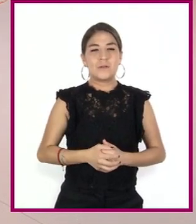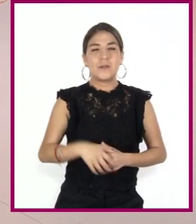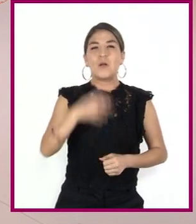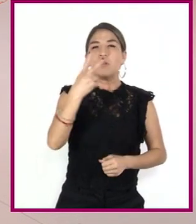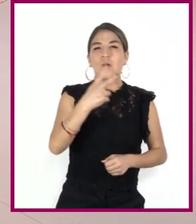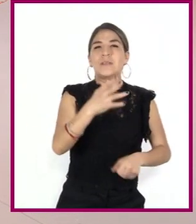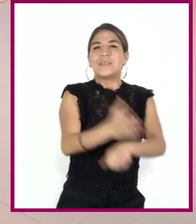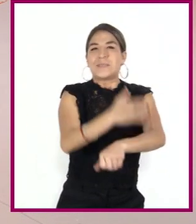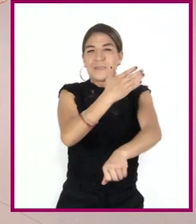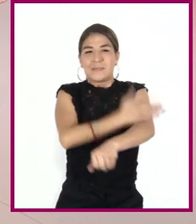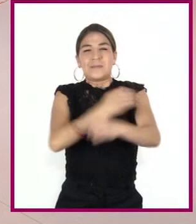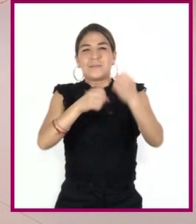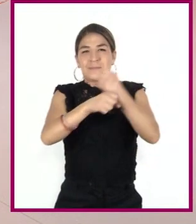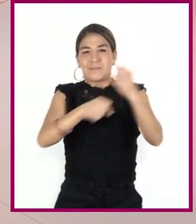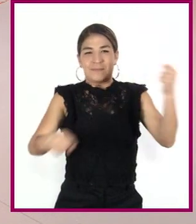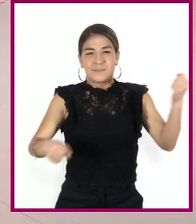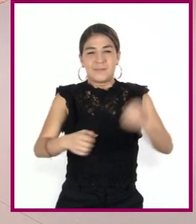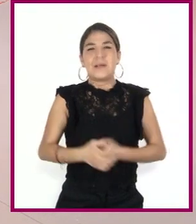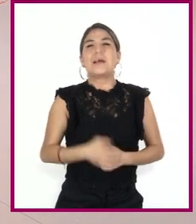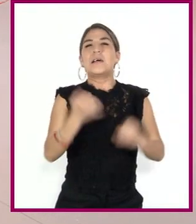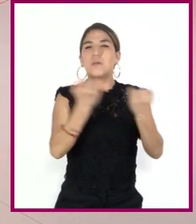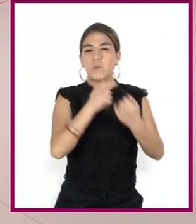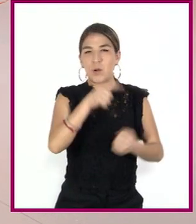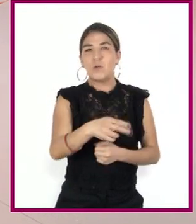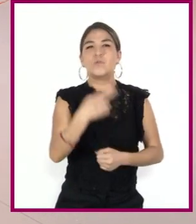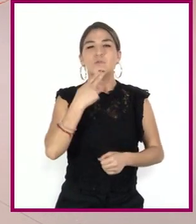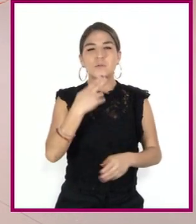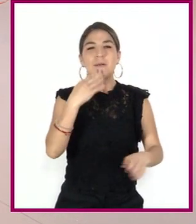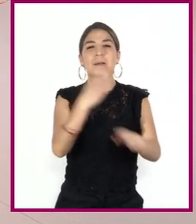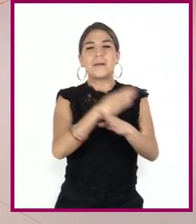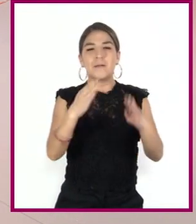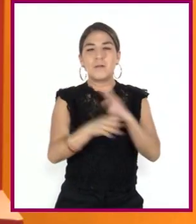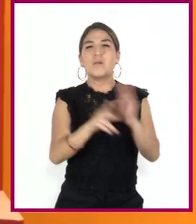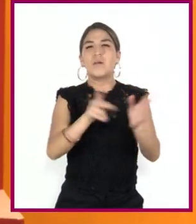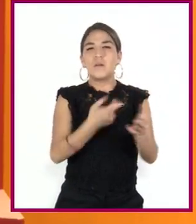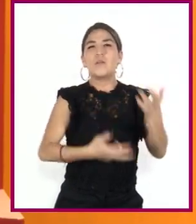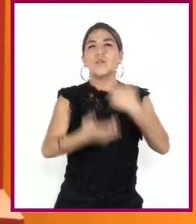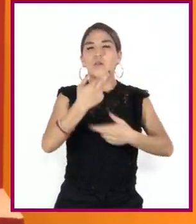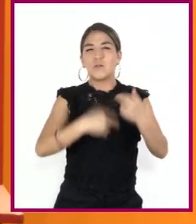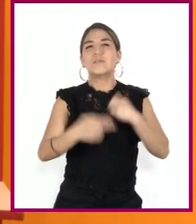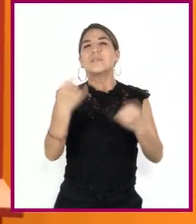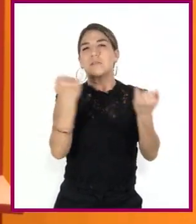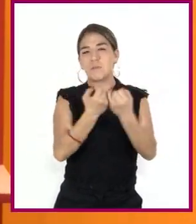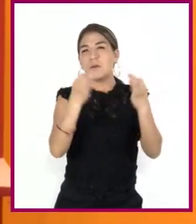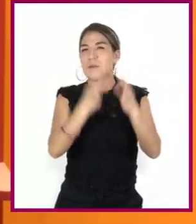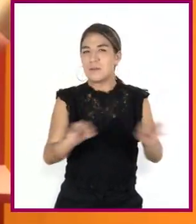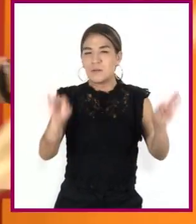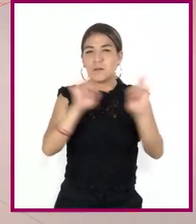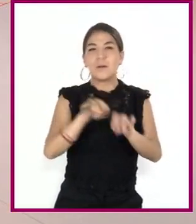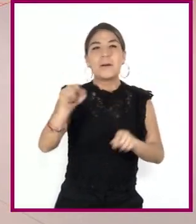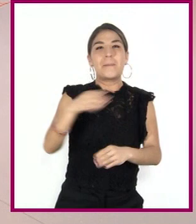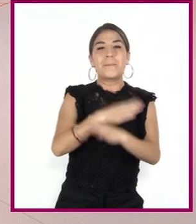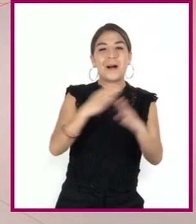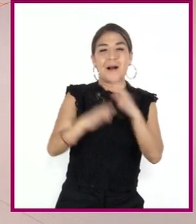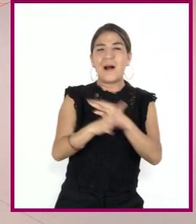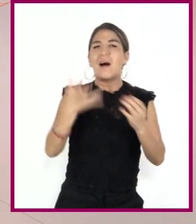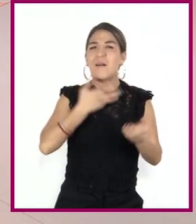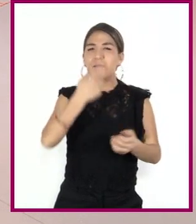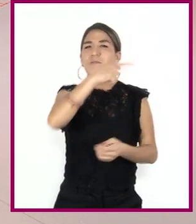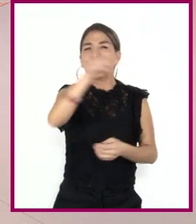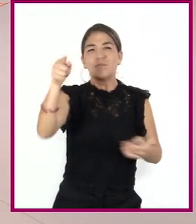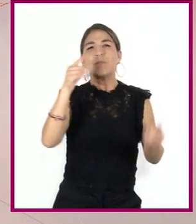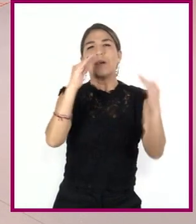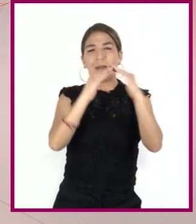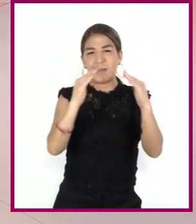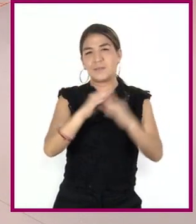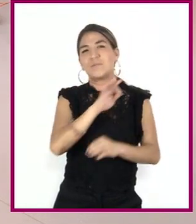palos de escoba. Y así también estamos usando material reciclado, que también es importante, y con los materiales que tenemos en casa podemos